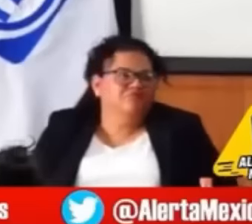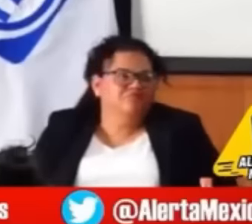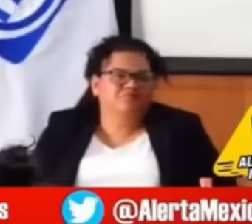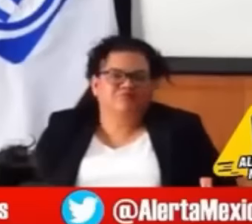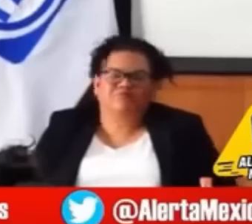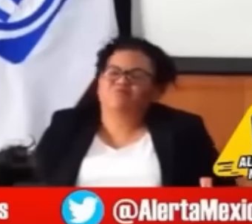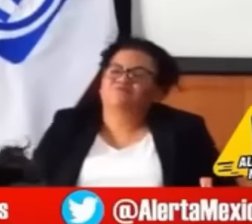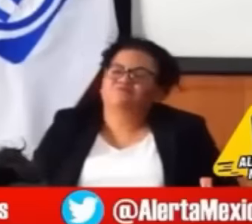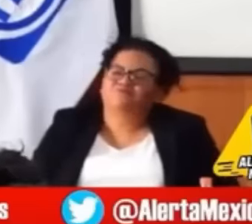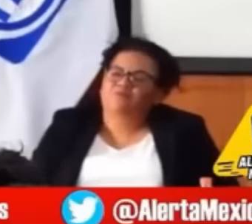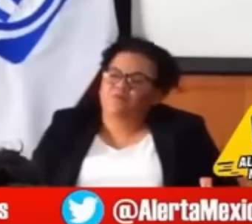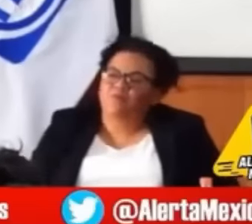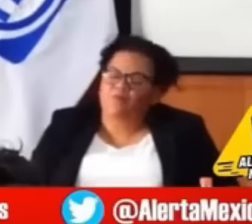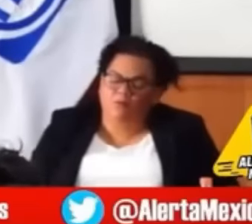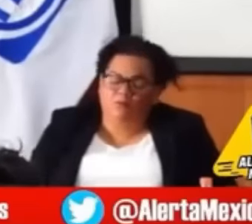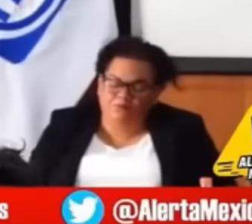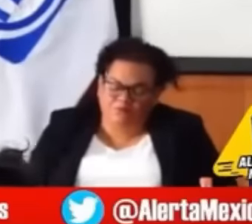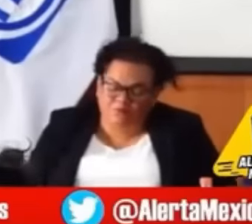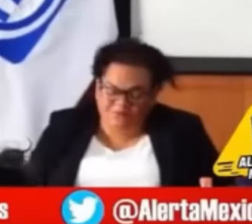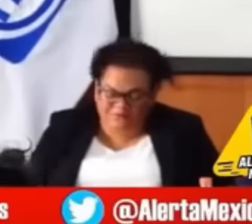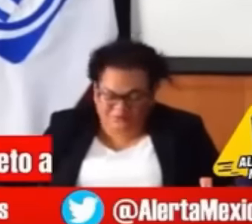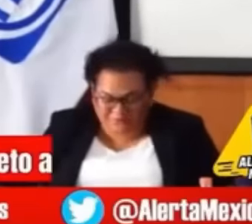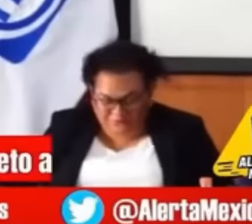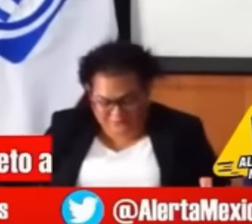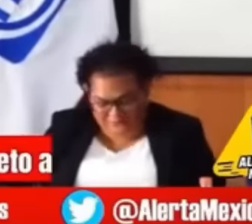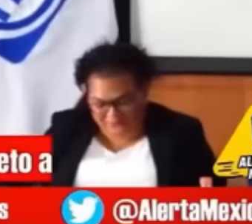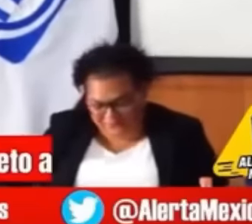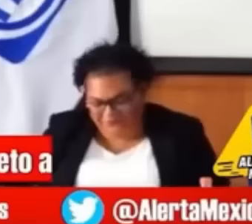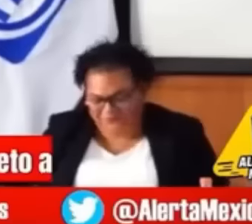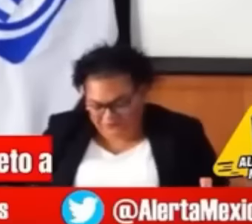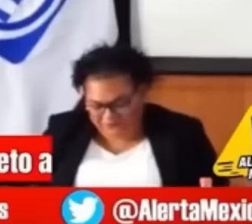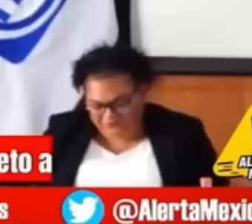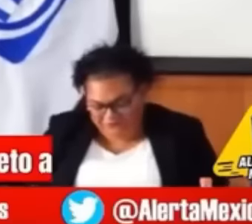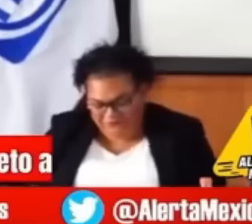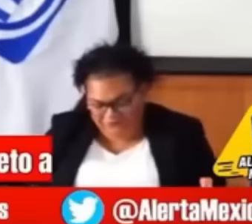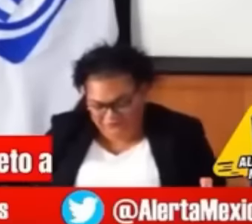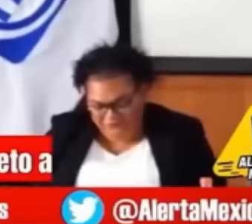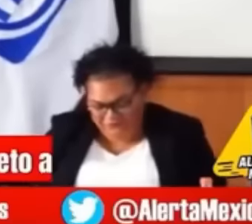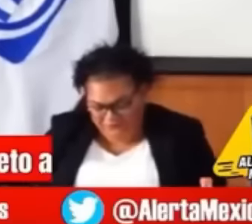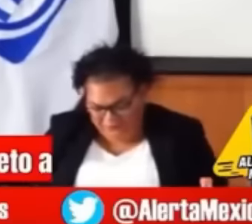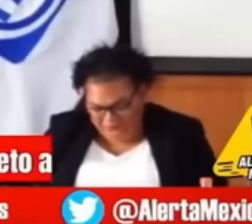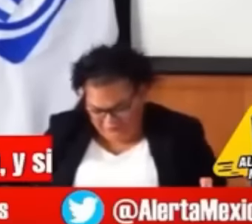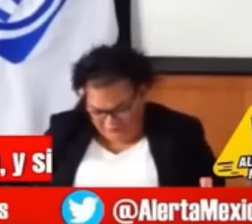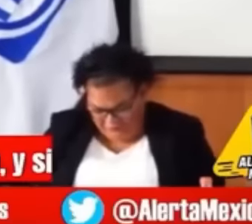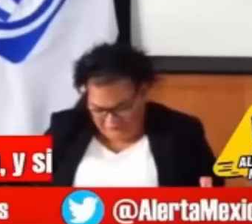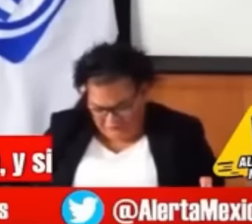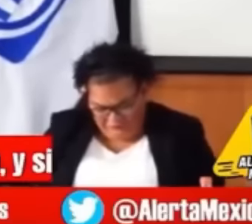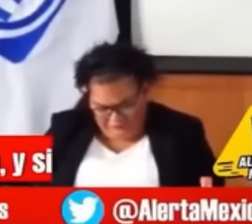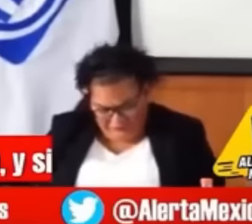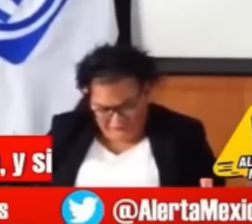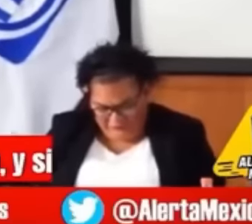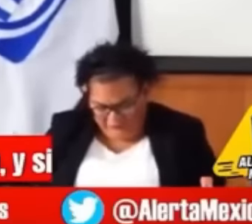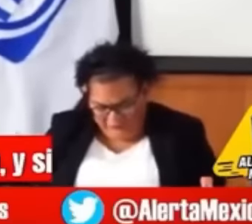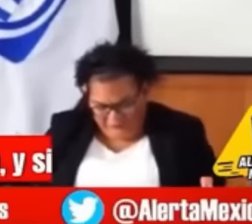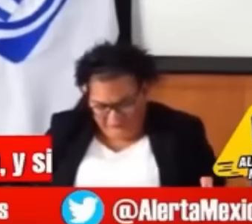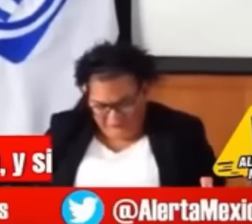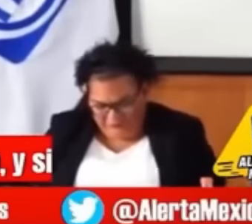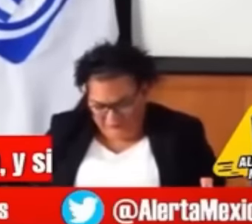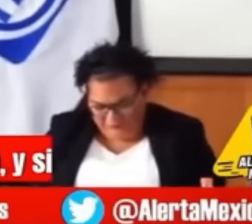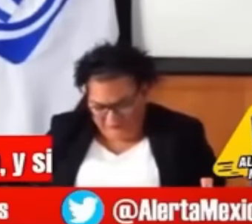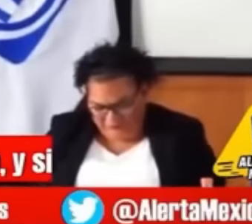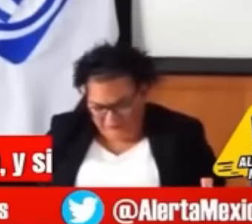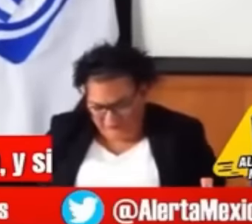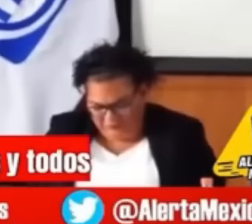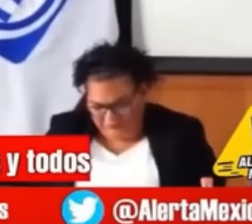ser una dama y además ser la presidenta. Con todo mi respeto a su investidura, pero hoy le